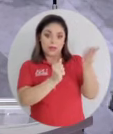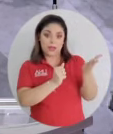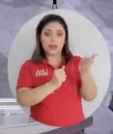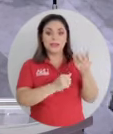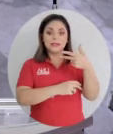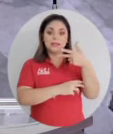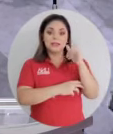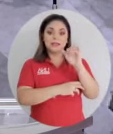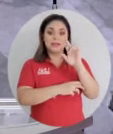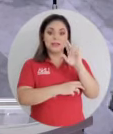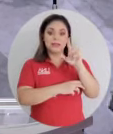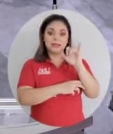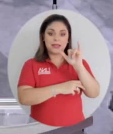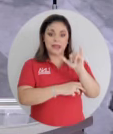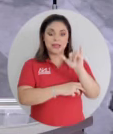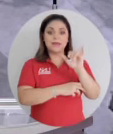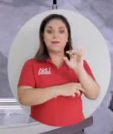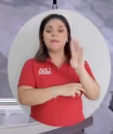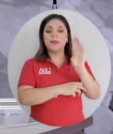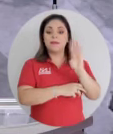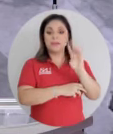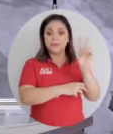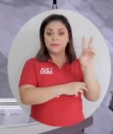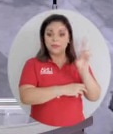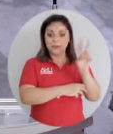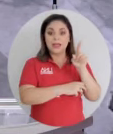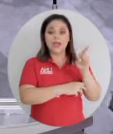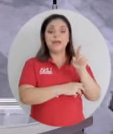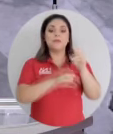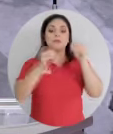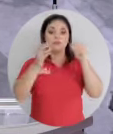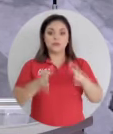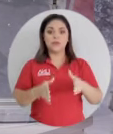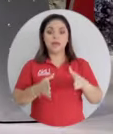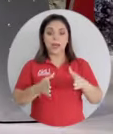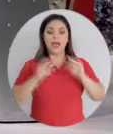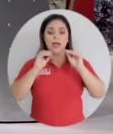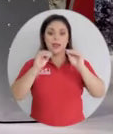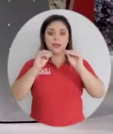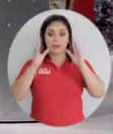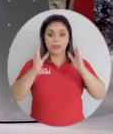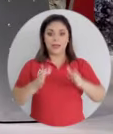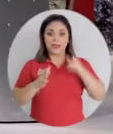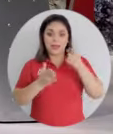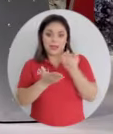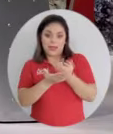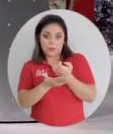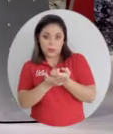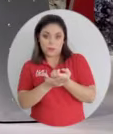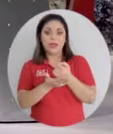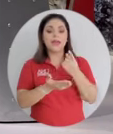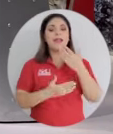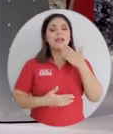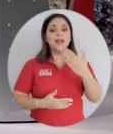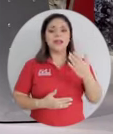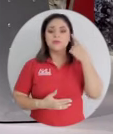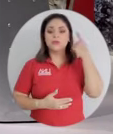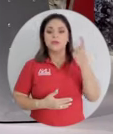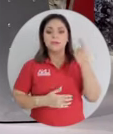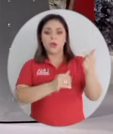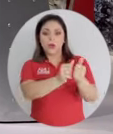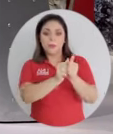acompaña en esta oportunidad Shirley Benavides Vindas, académica de la Escuela de Economía. Gracias, Shirley, por estar de nuevo con Una Mirada. Ha sido